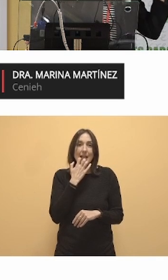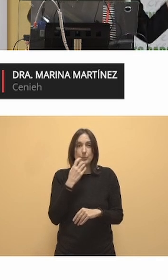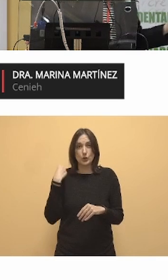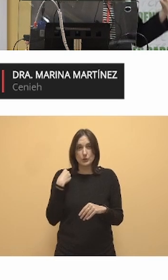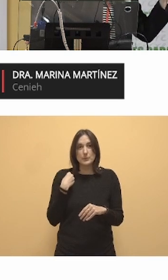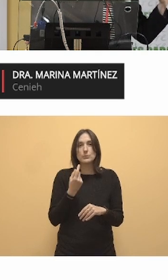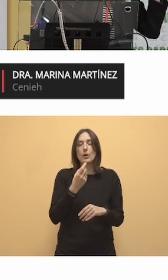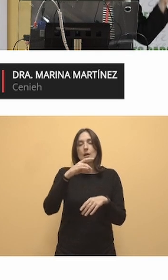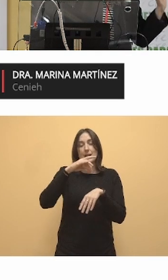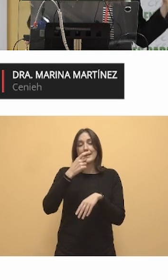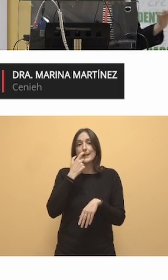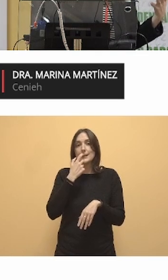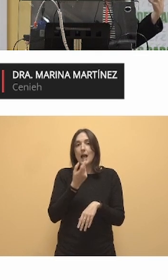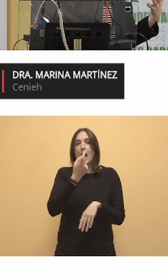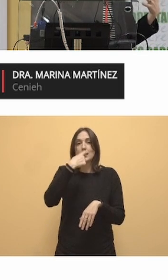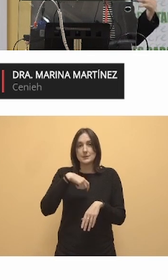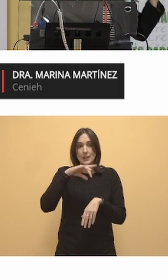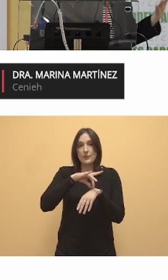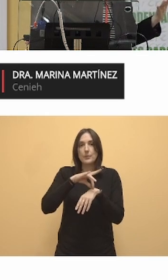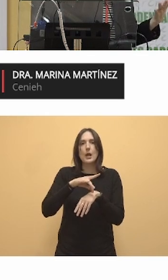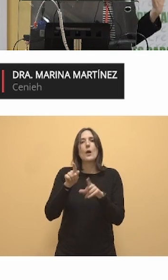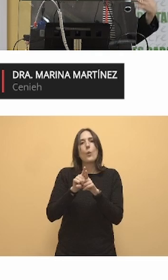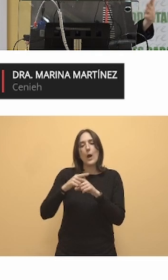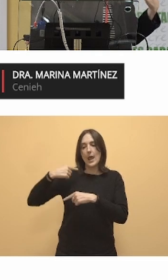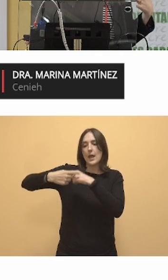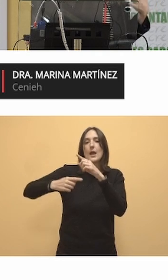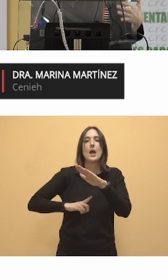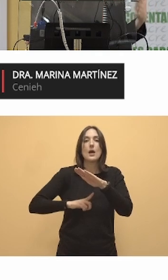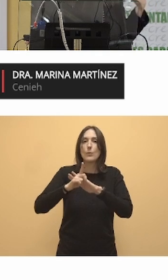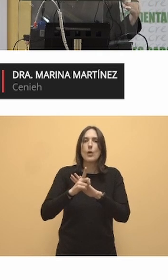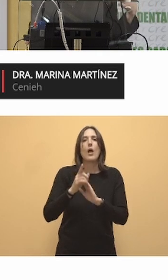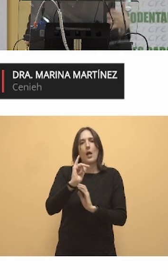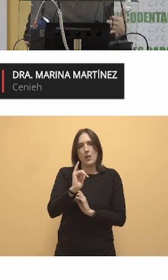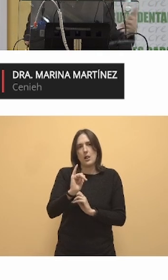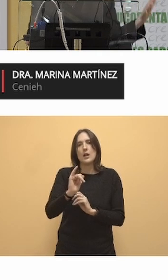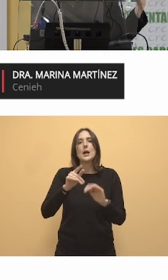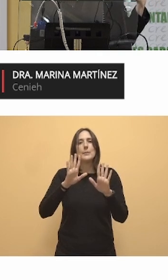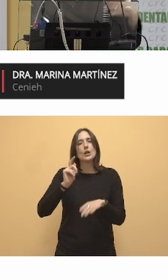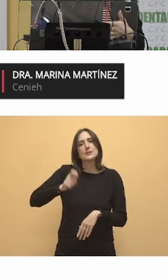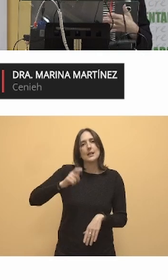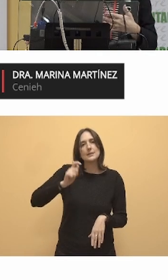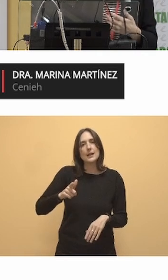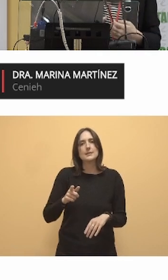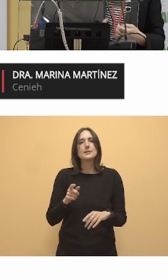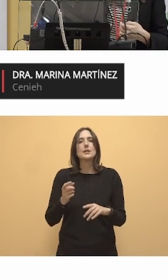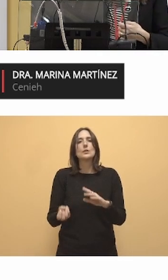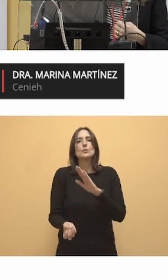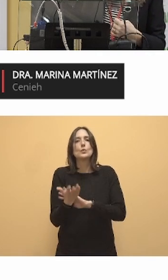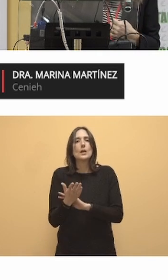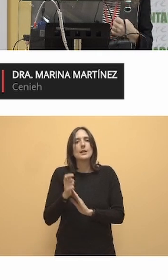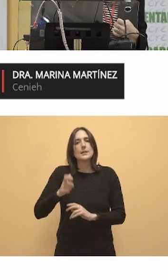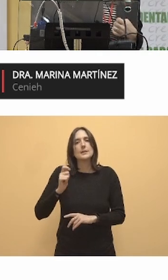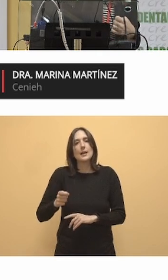han existido durante todo el linaje evolutivo, pero es verdad que se hacen mucho más frecuentes, sobre todo respecto a los